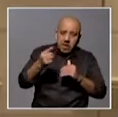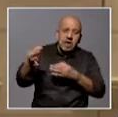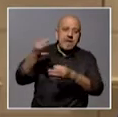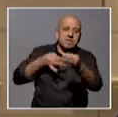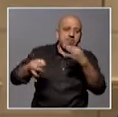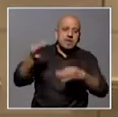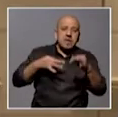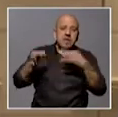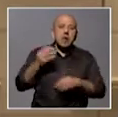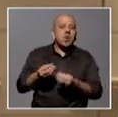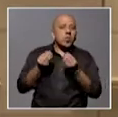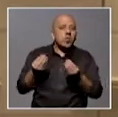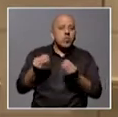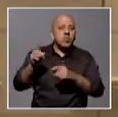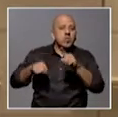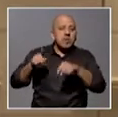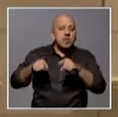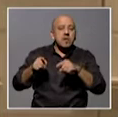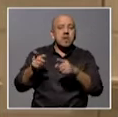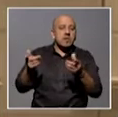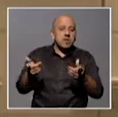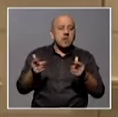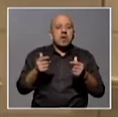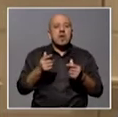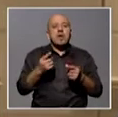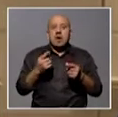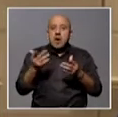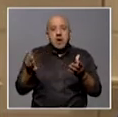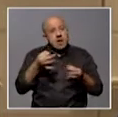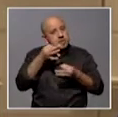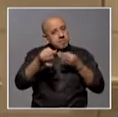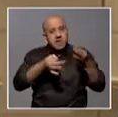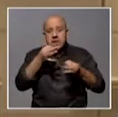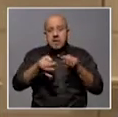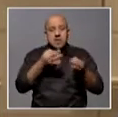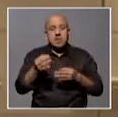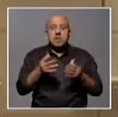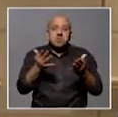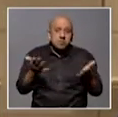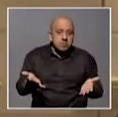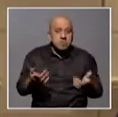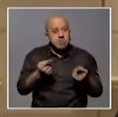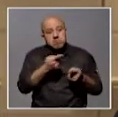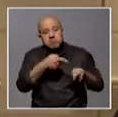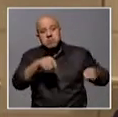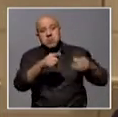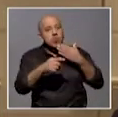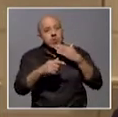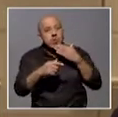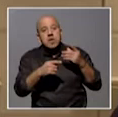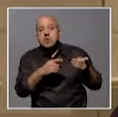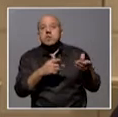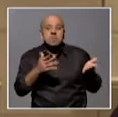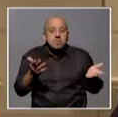Junta Departamental en régimen de llamado a sala a darle las explicaciones del caso y poder tratar de satisfacer las necesidades de